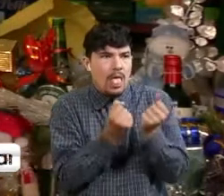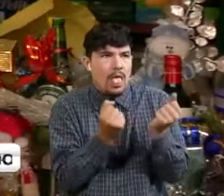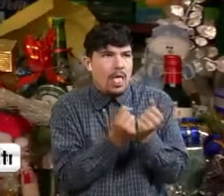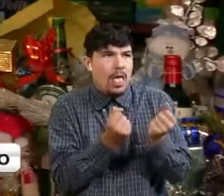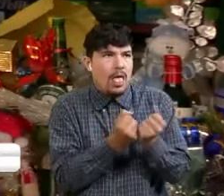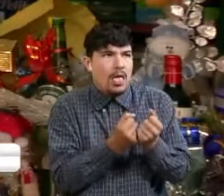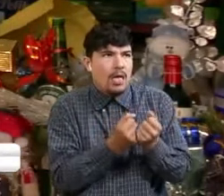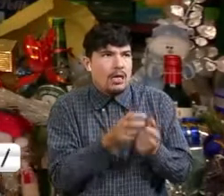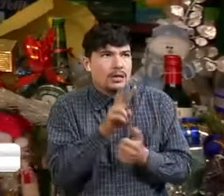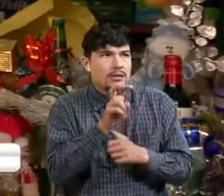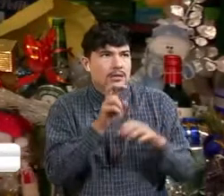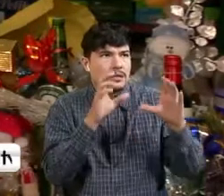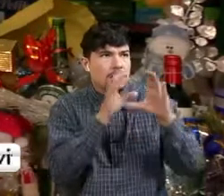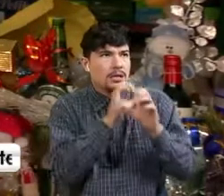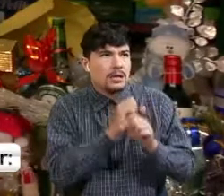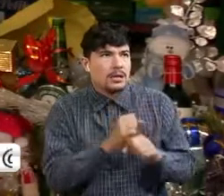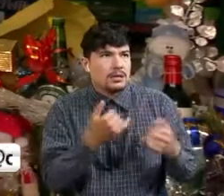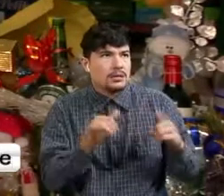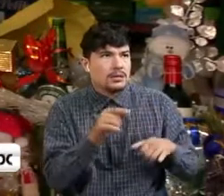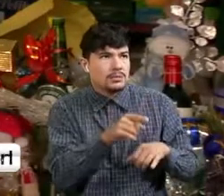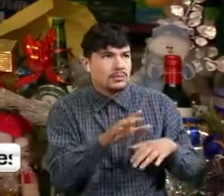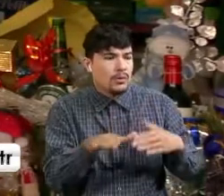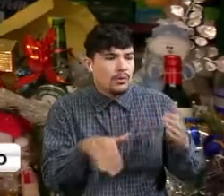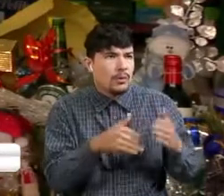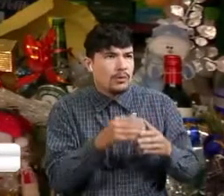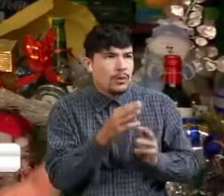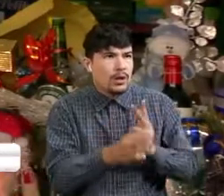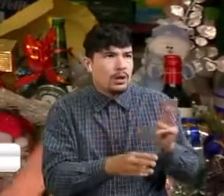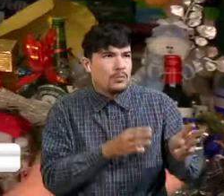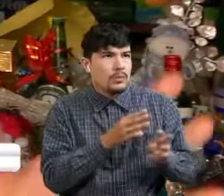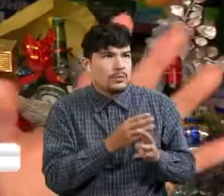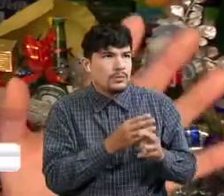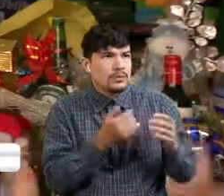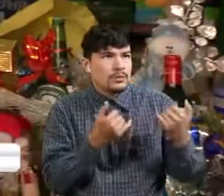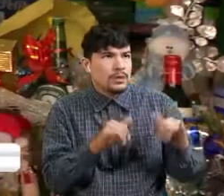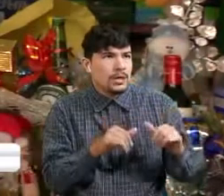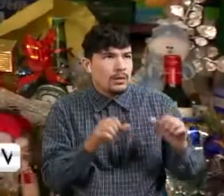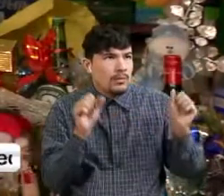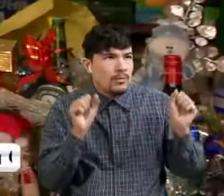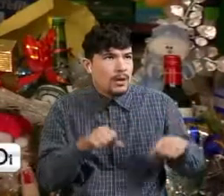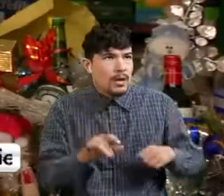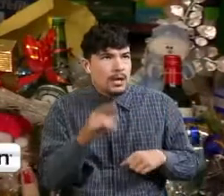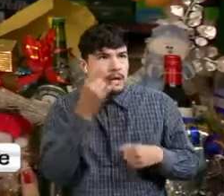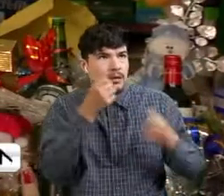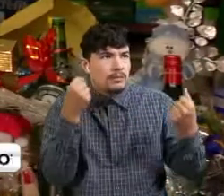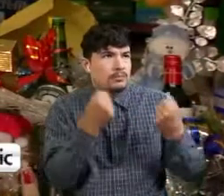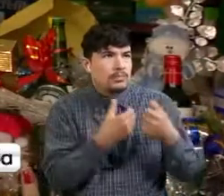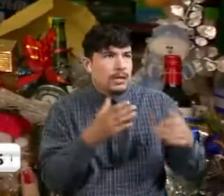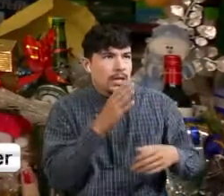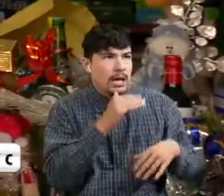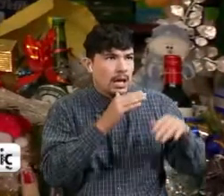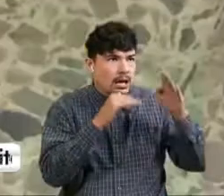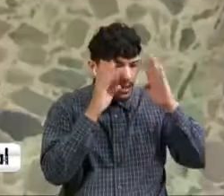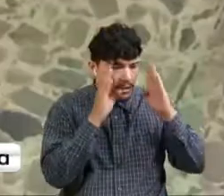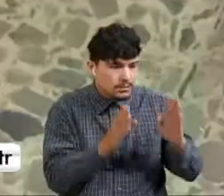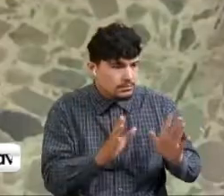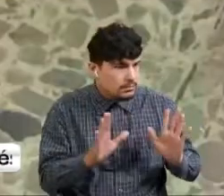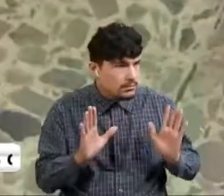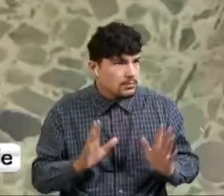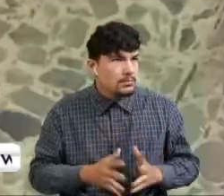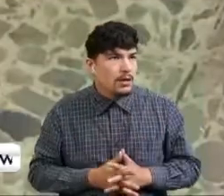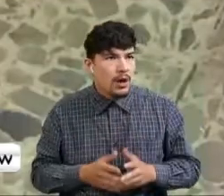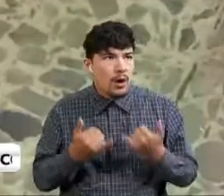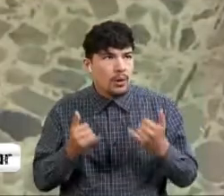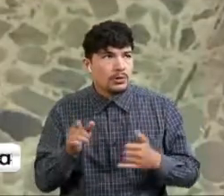y que a las 7 de la noche ya ya todo el mundo quede expuesto a si hay un accidente que que nadie está exento de eso hoy